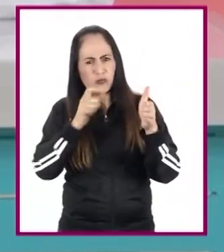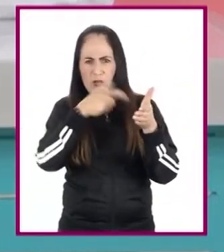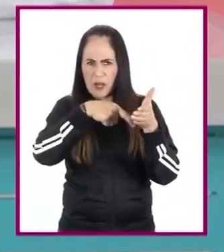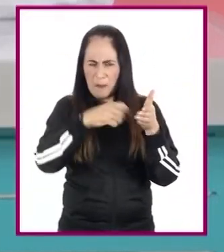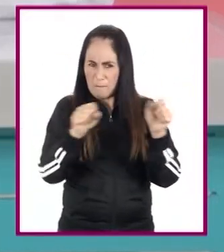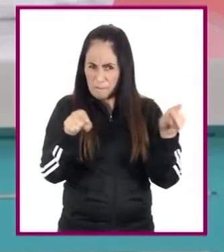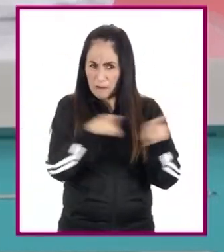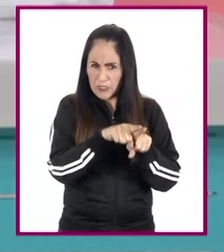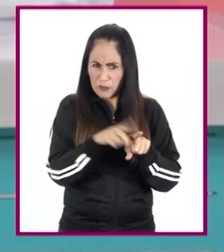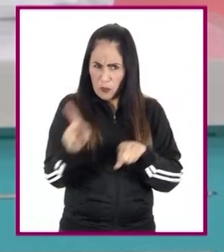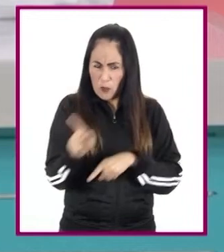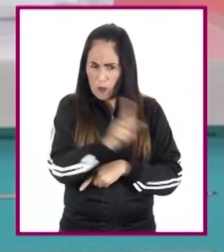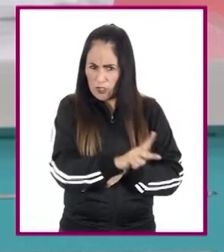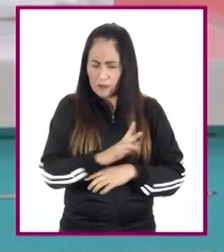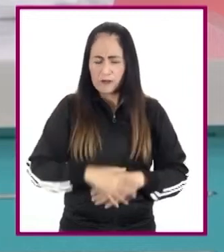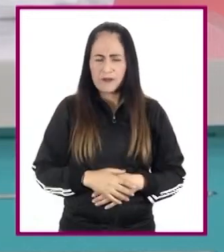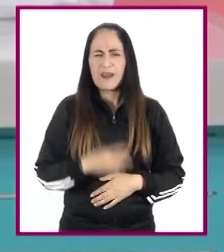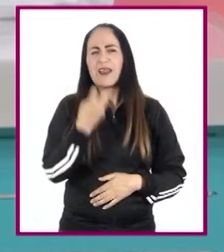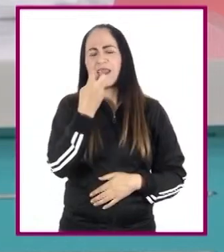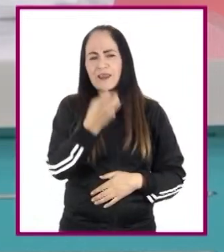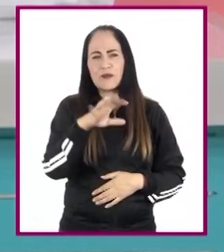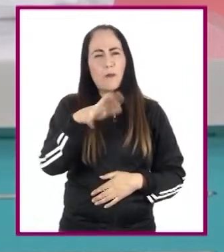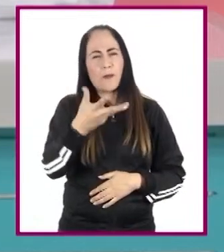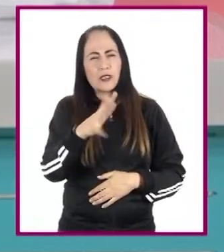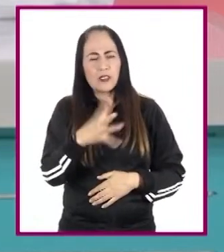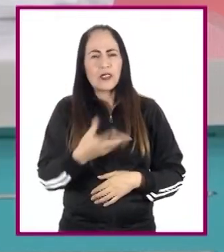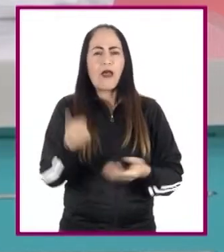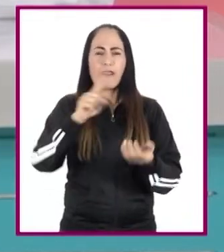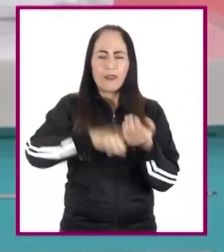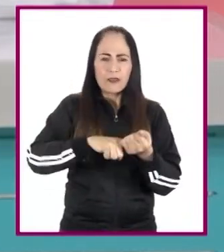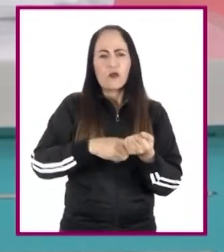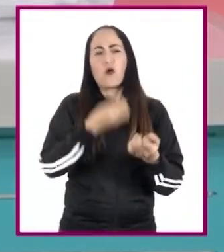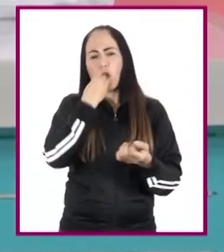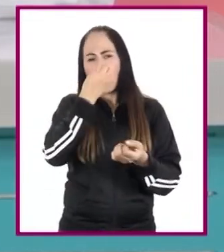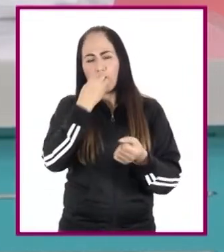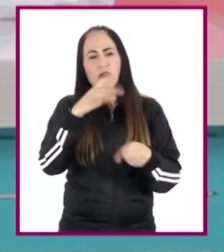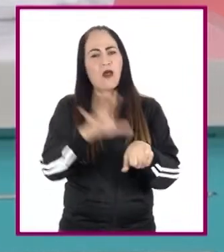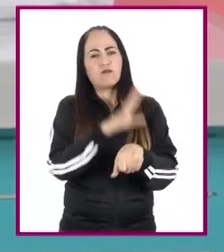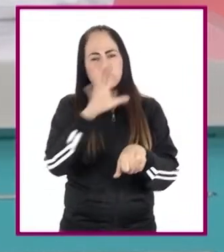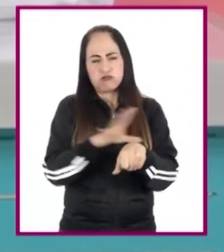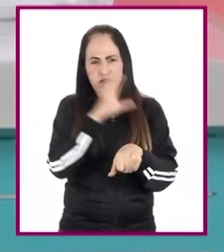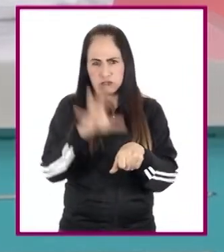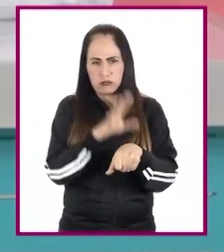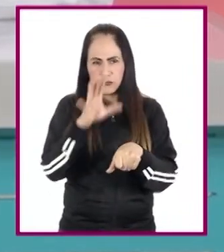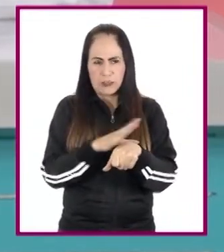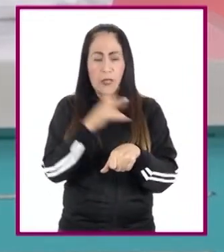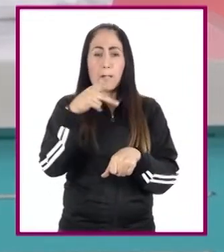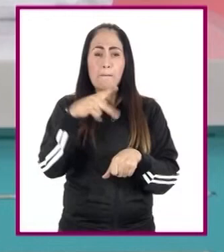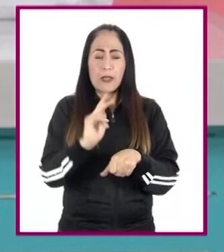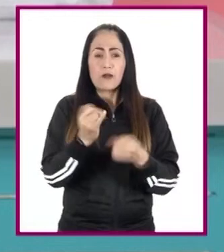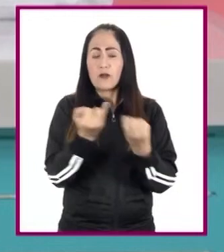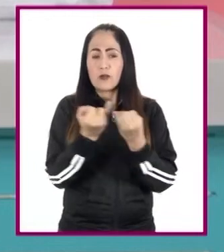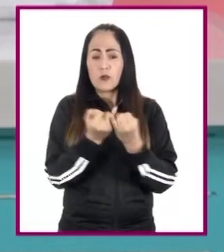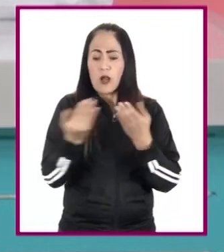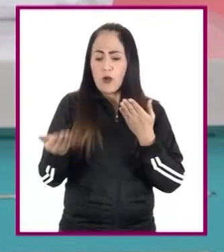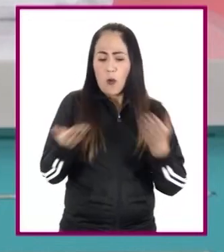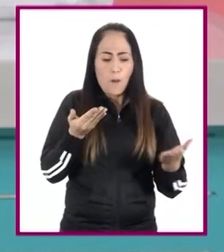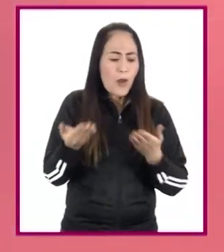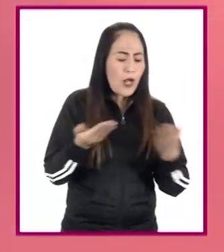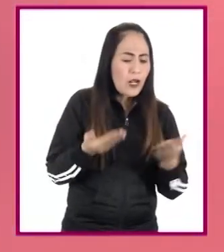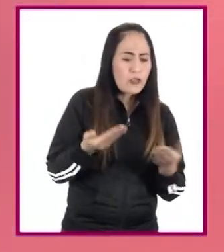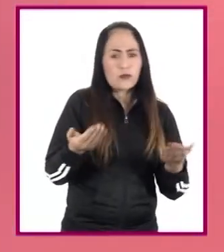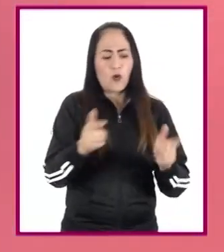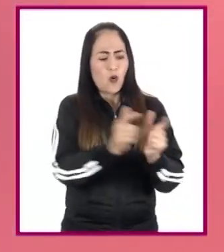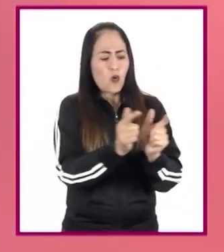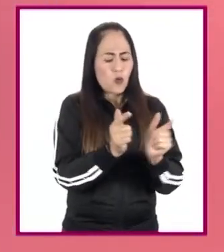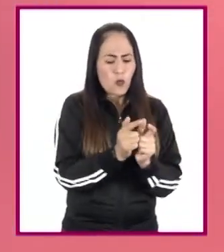es una forma aproximada para medir el contenido energético de los alimentos. Sin embargo, nos permite establecer comparaciones entre los diferentes